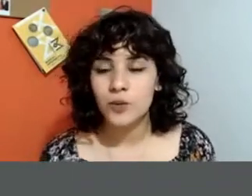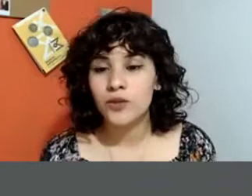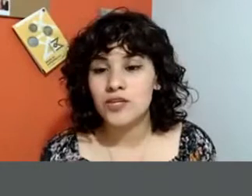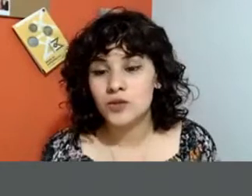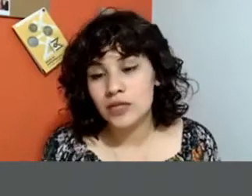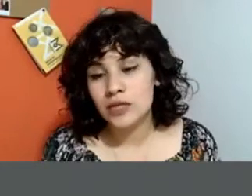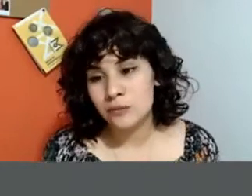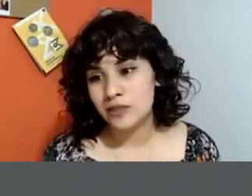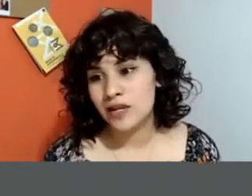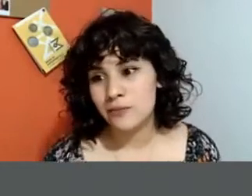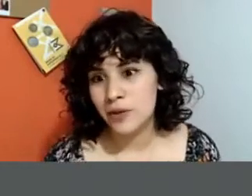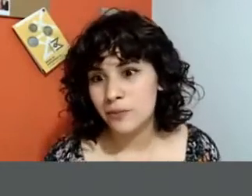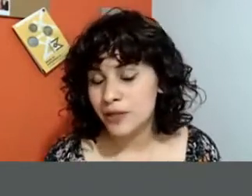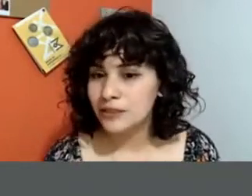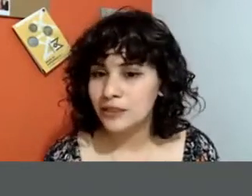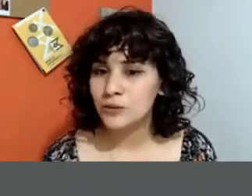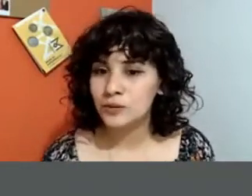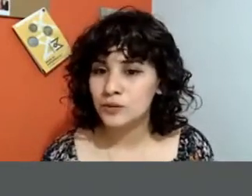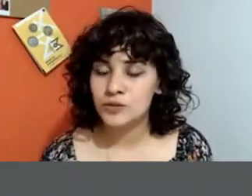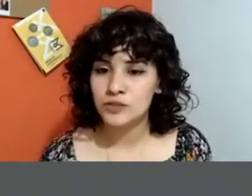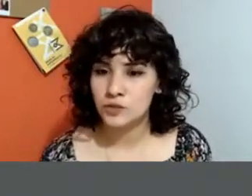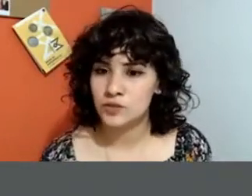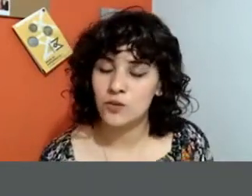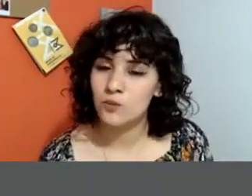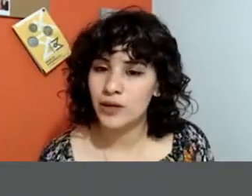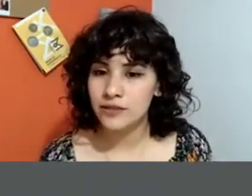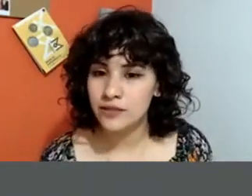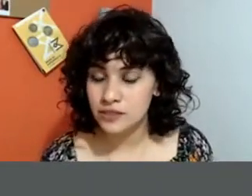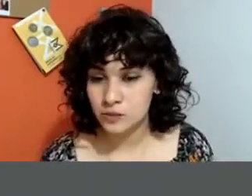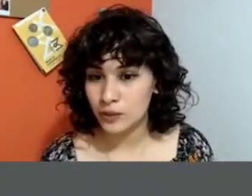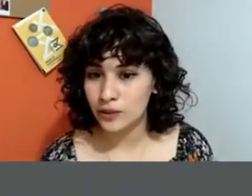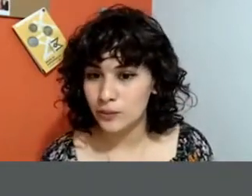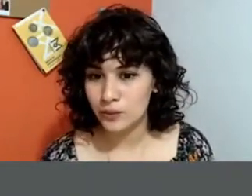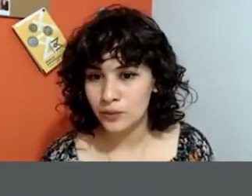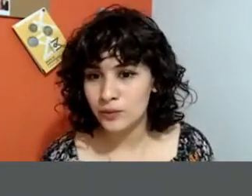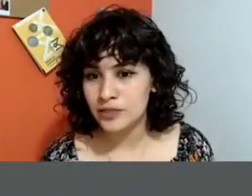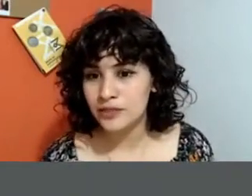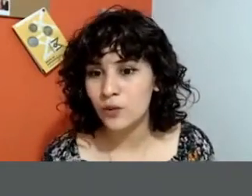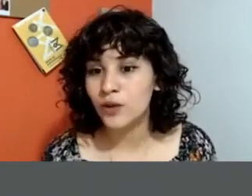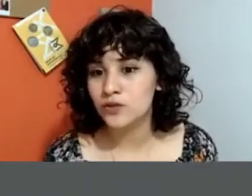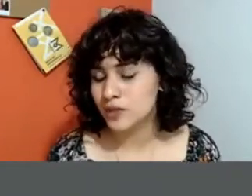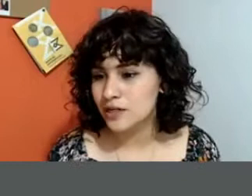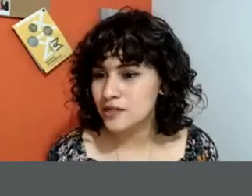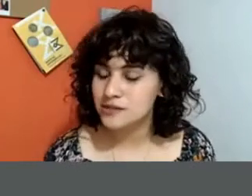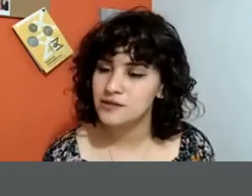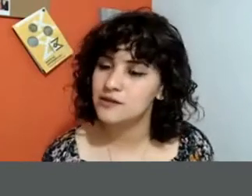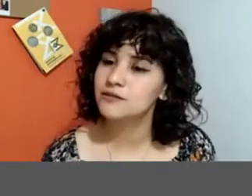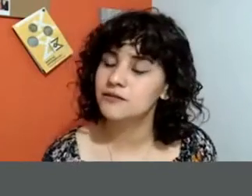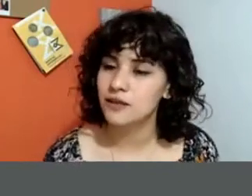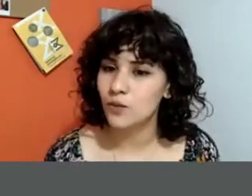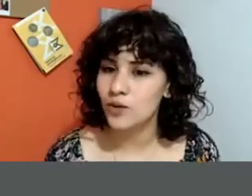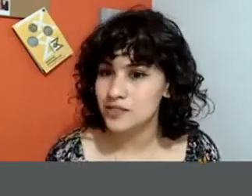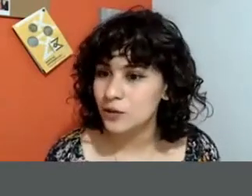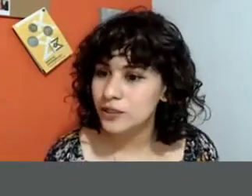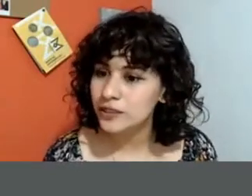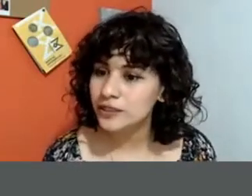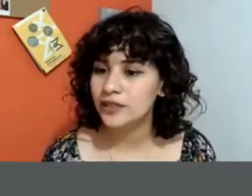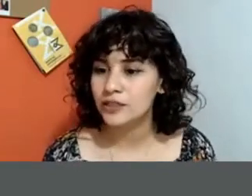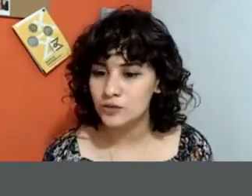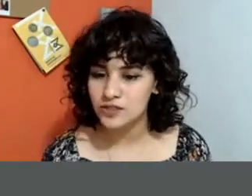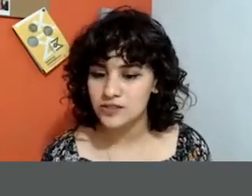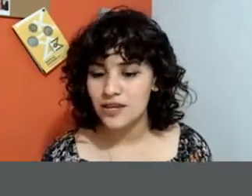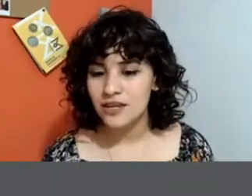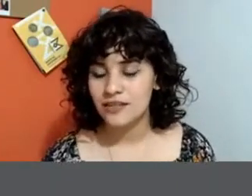un poco de historia también de la misma prenda, ¿no? Entonces, no sé, un par de jeans, por ejemplo, ¿no? Desde cuándo se utilizan, cuál es el